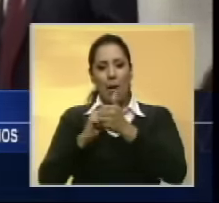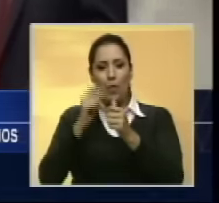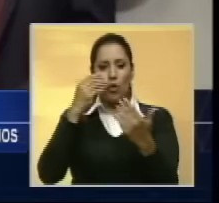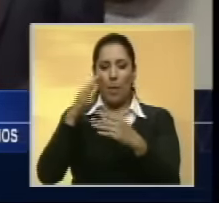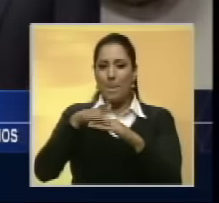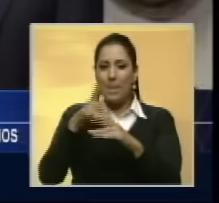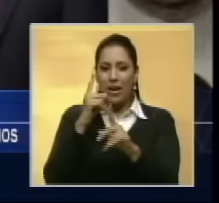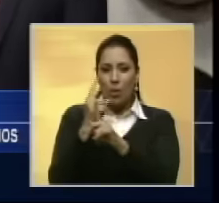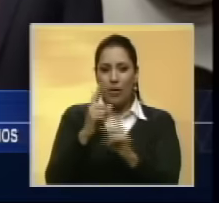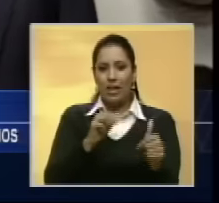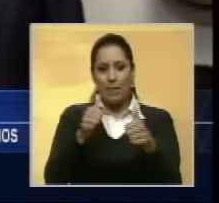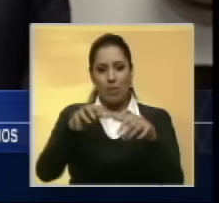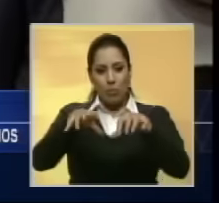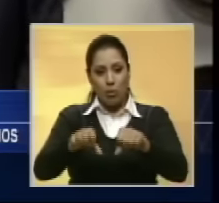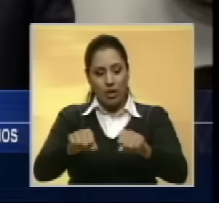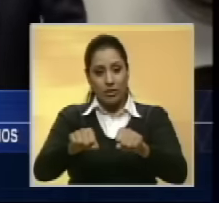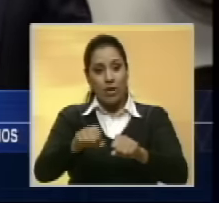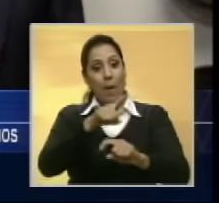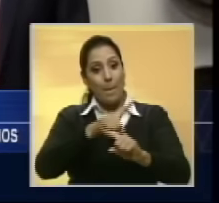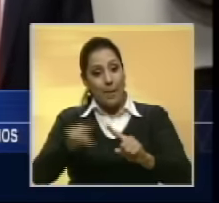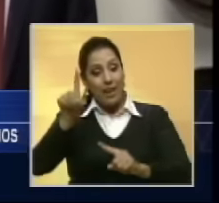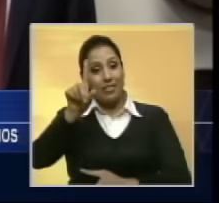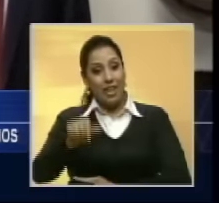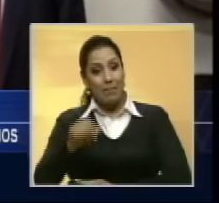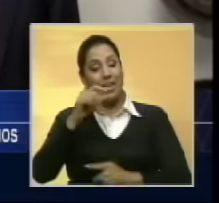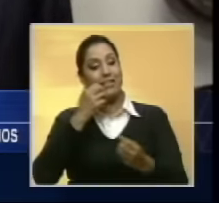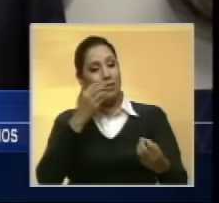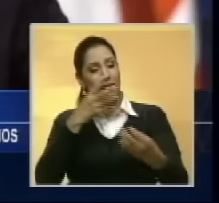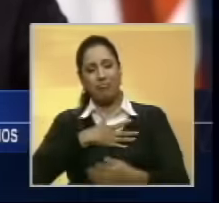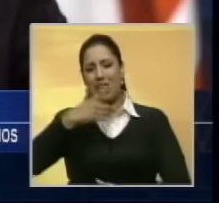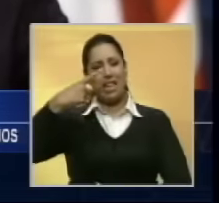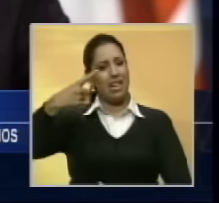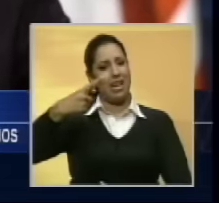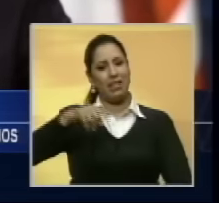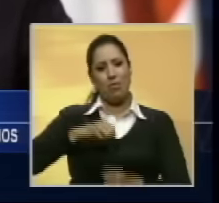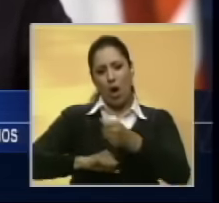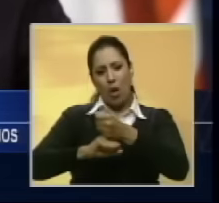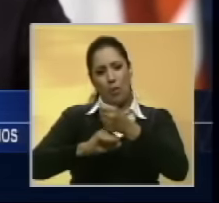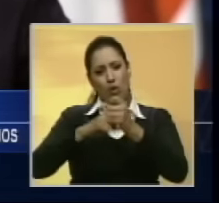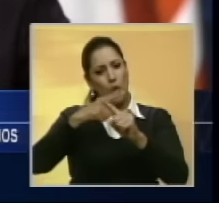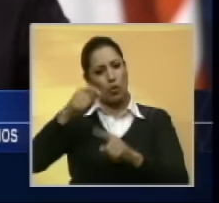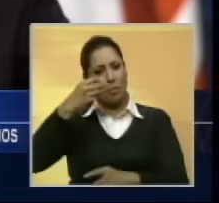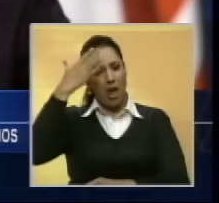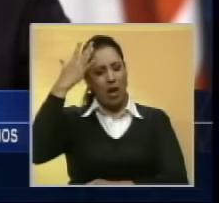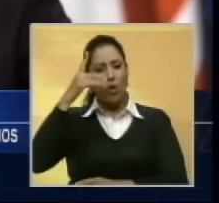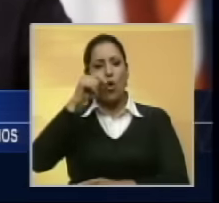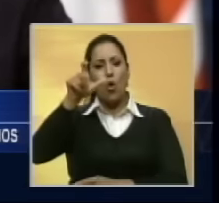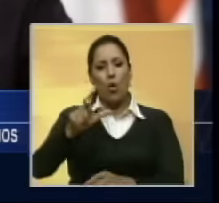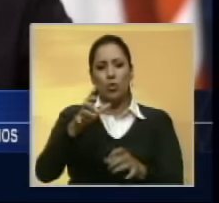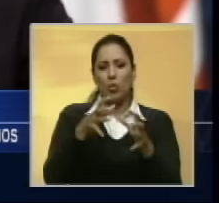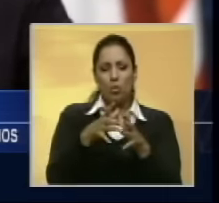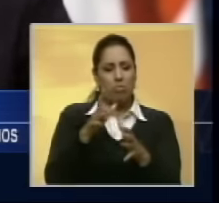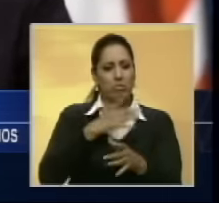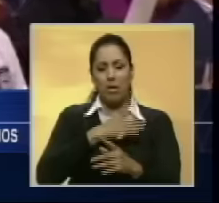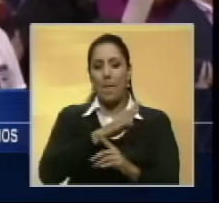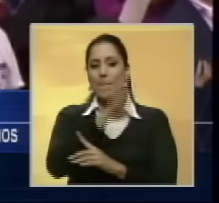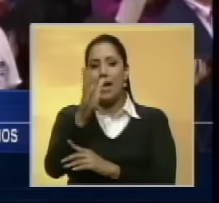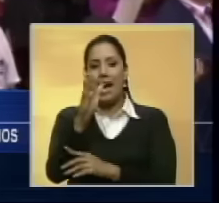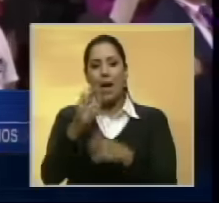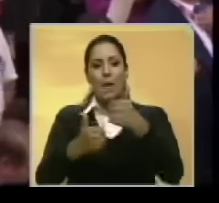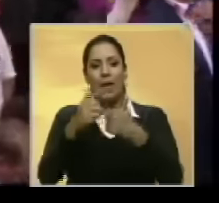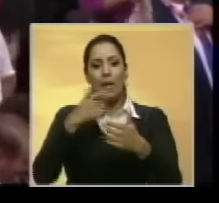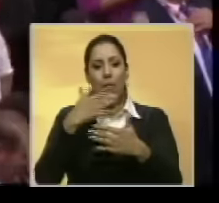Ryan para el mismo puesto. De igual forma, expresó su negatividad de respaldar a McCain, senador por Arizona, que irá a